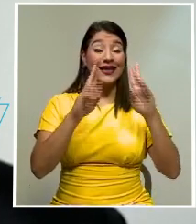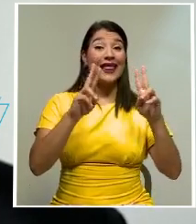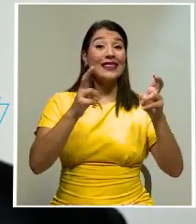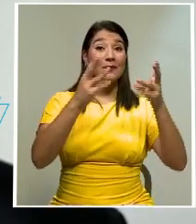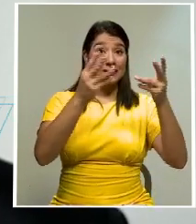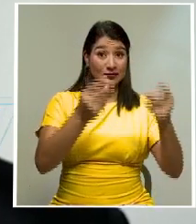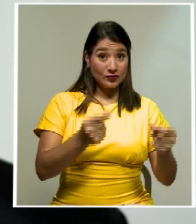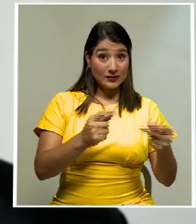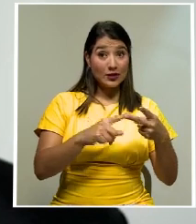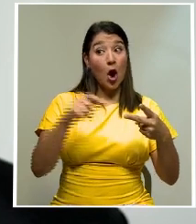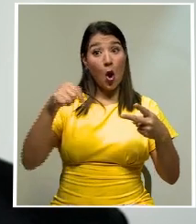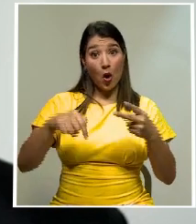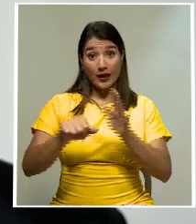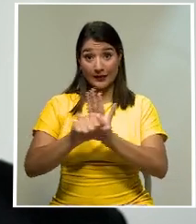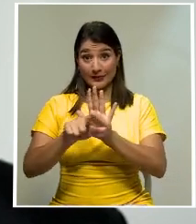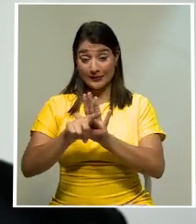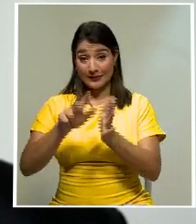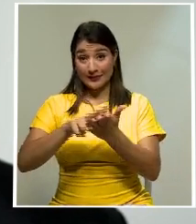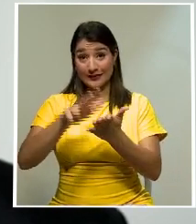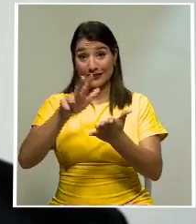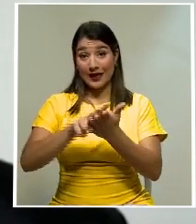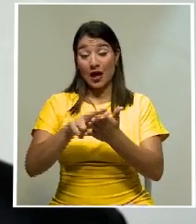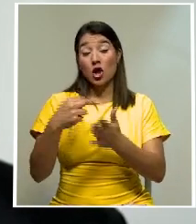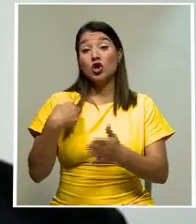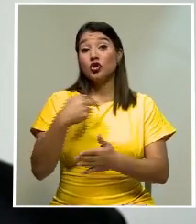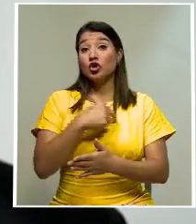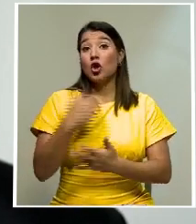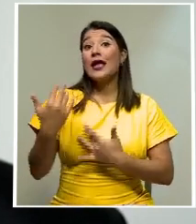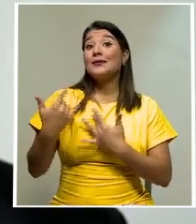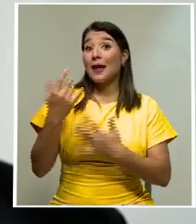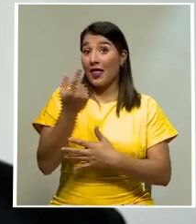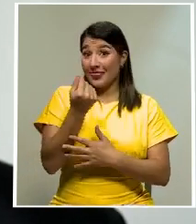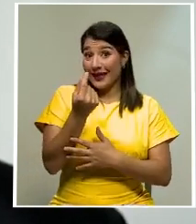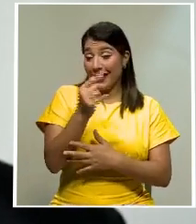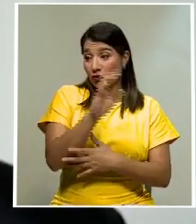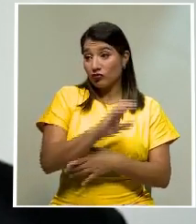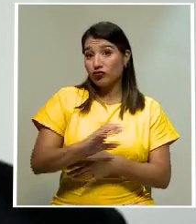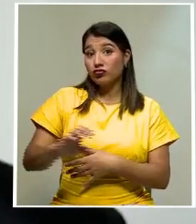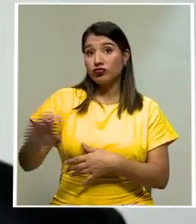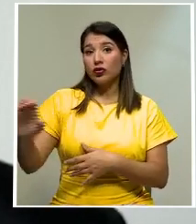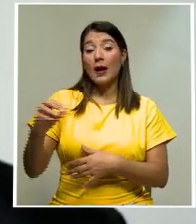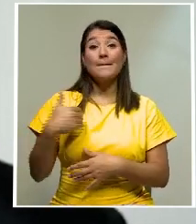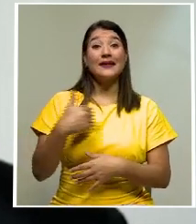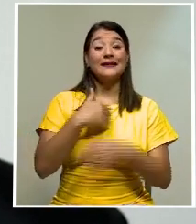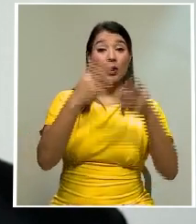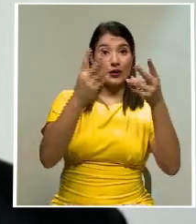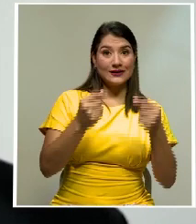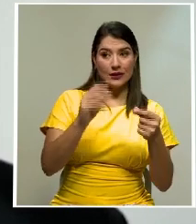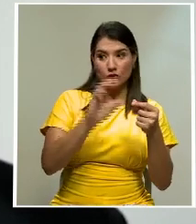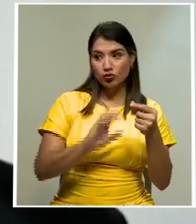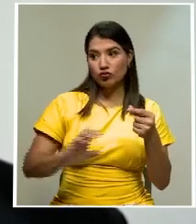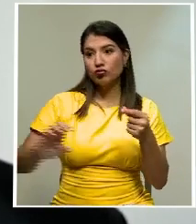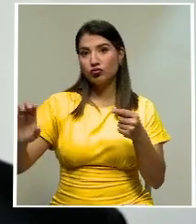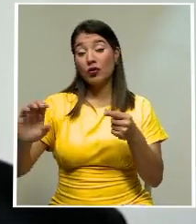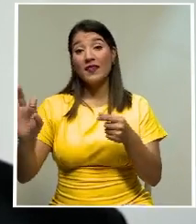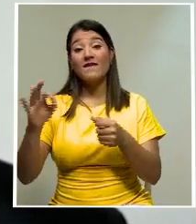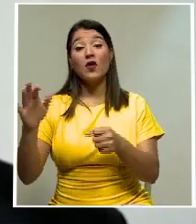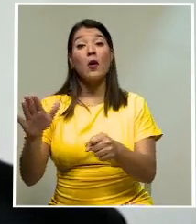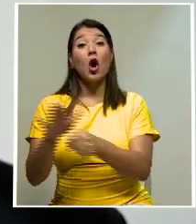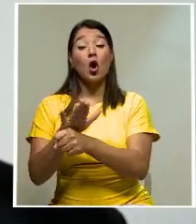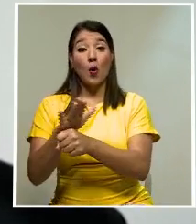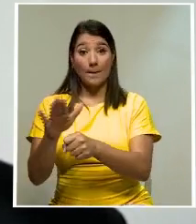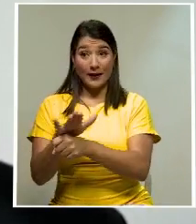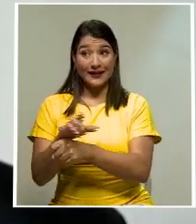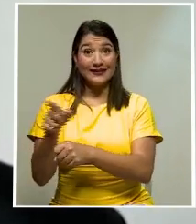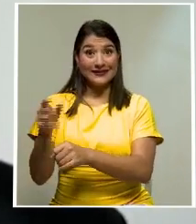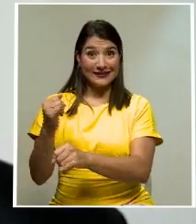nuestra Asamblea, esperamos sean incorporados y transferidos por parte del Ministerio de Hacienda de forma completa, directa